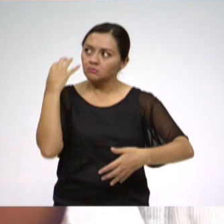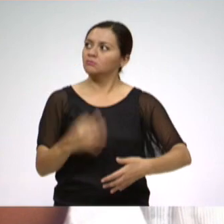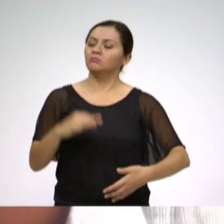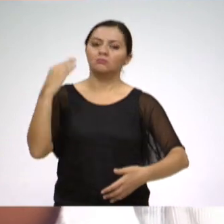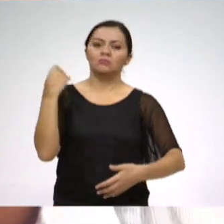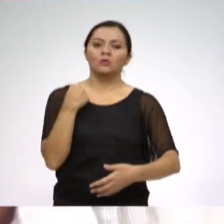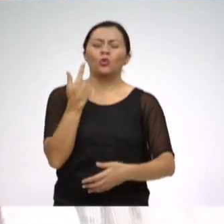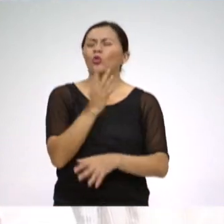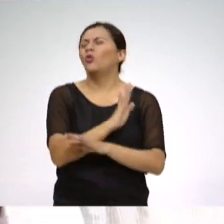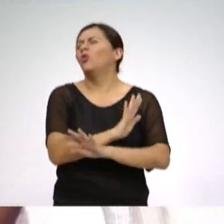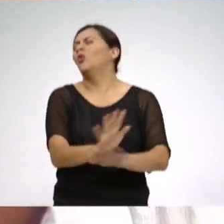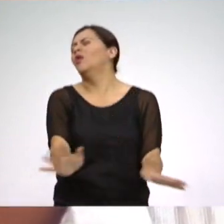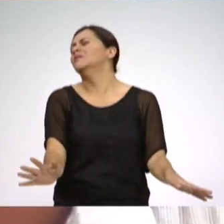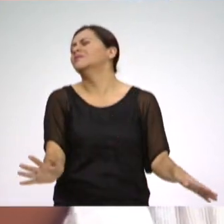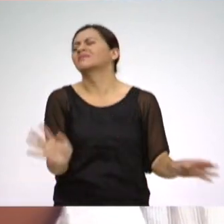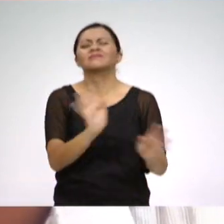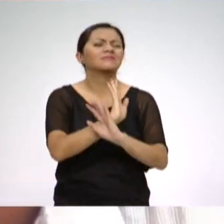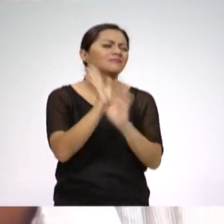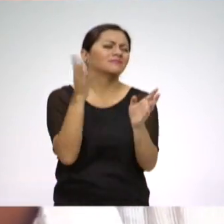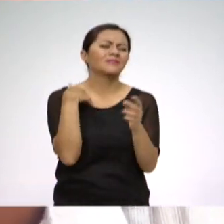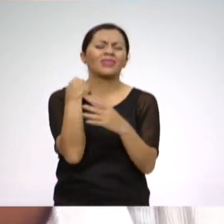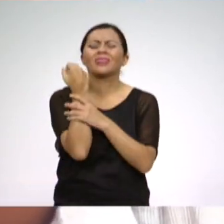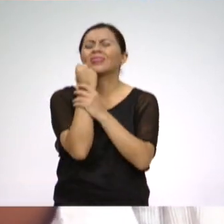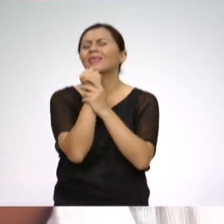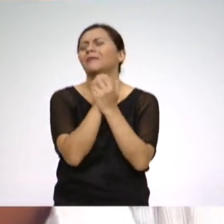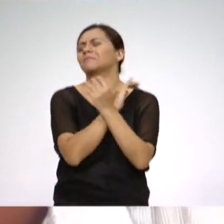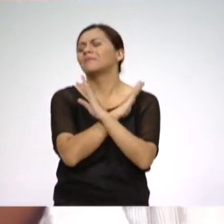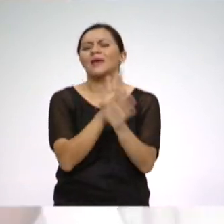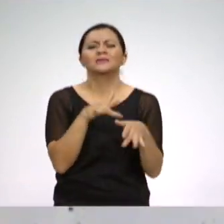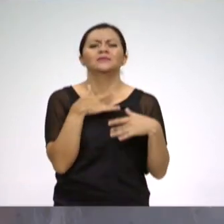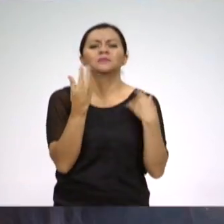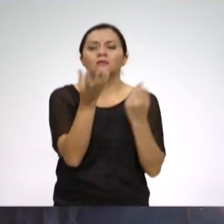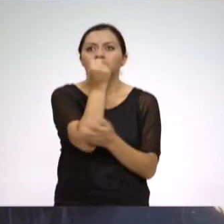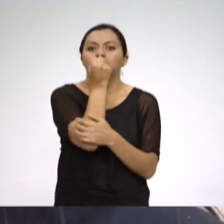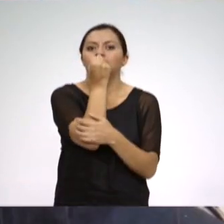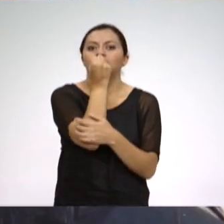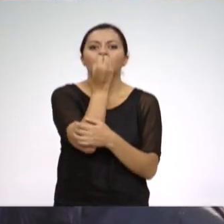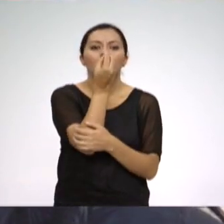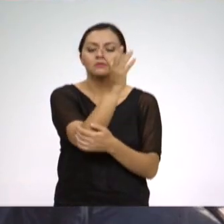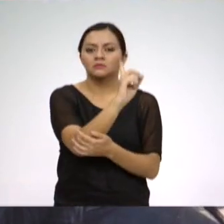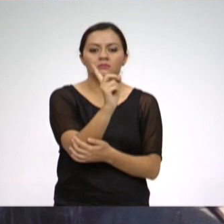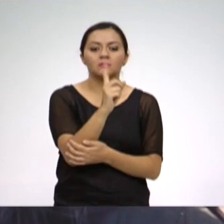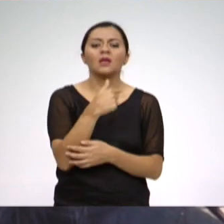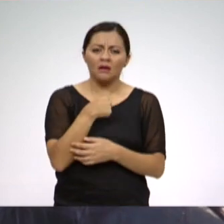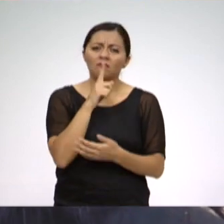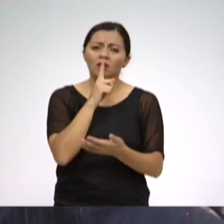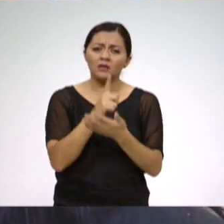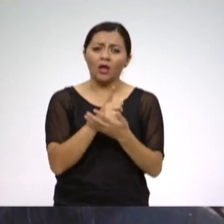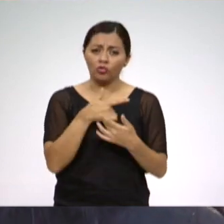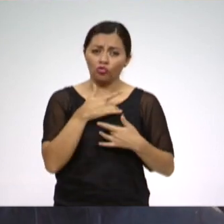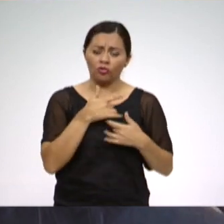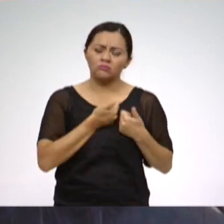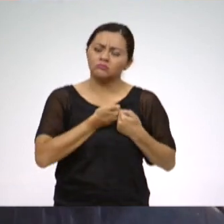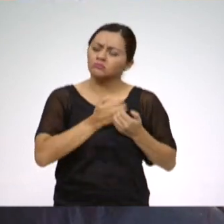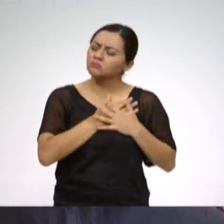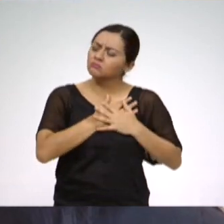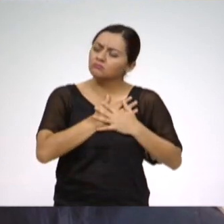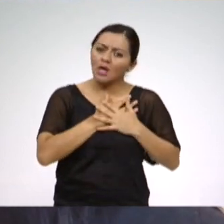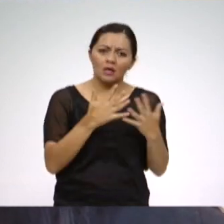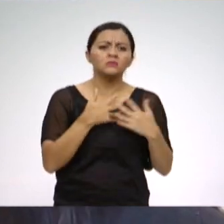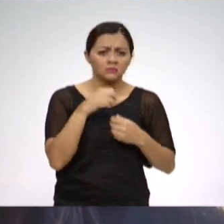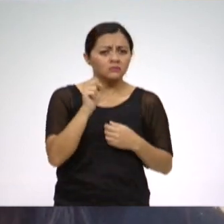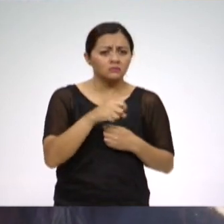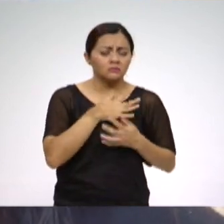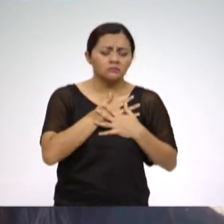fue una crisis total. Entré en crisis y yo no avisé a nadie. Sí, me enamoré y todo.